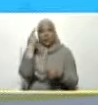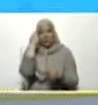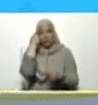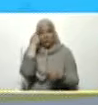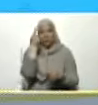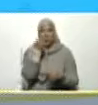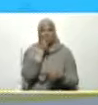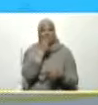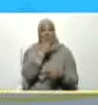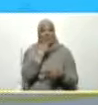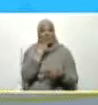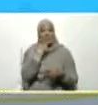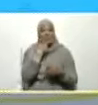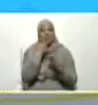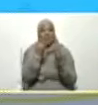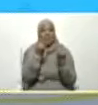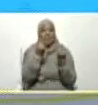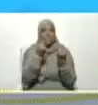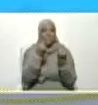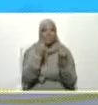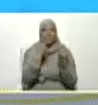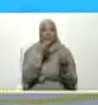tanta gente bonita.